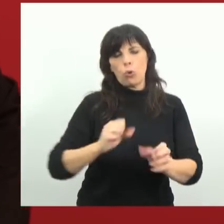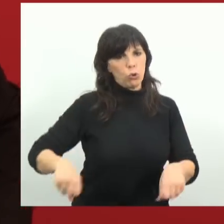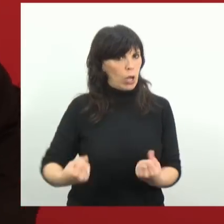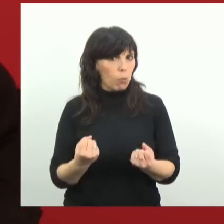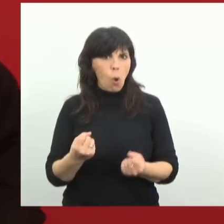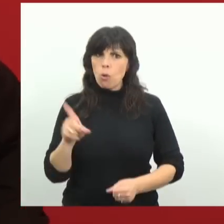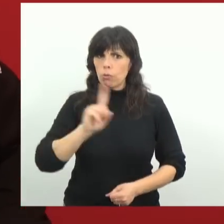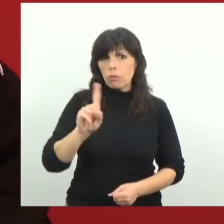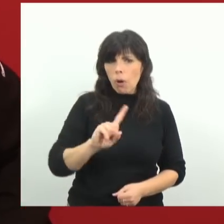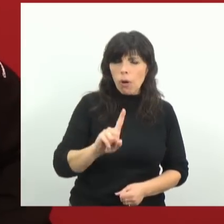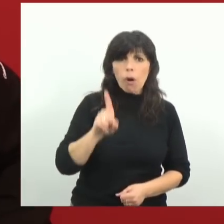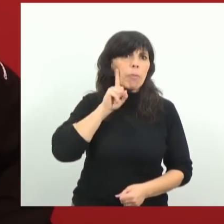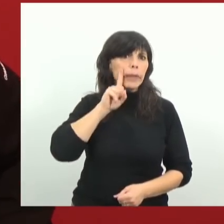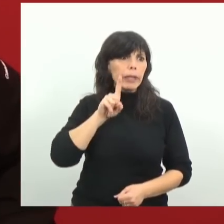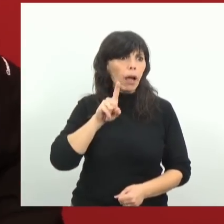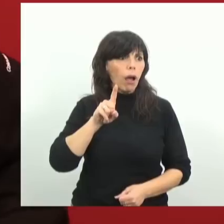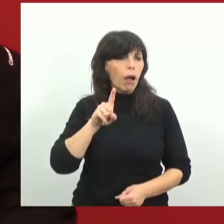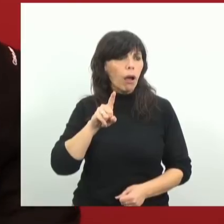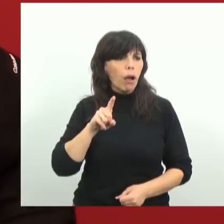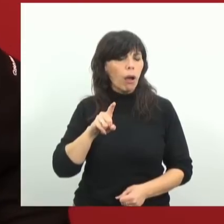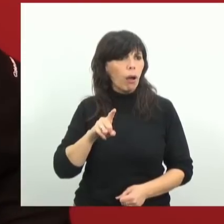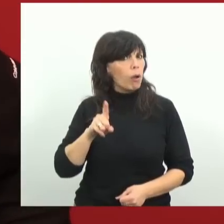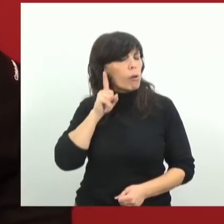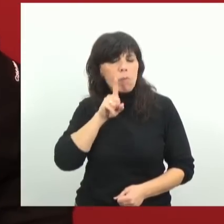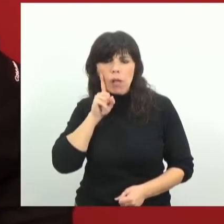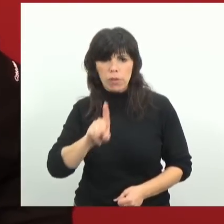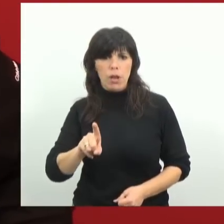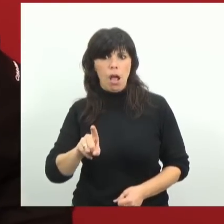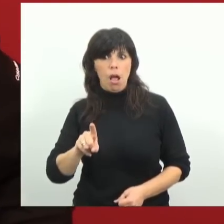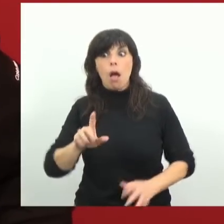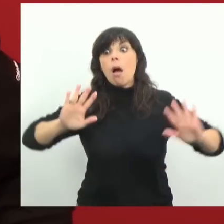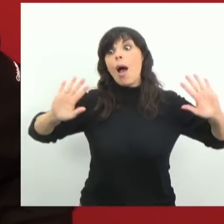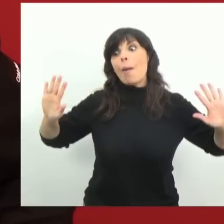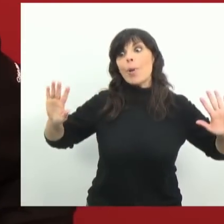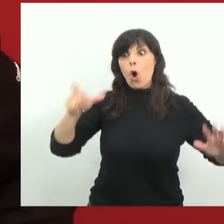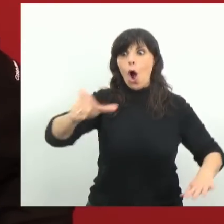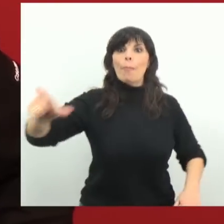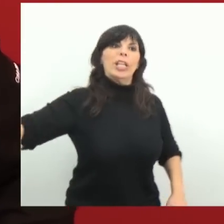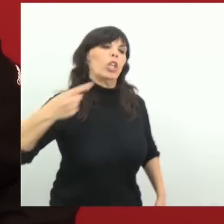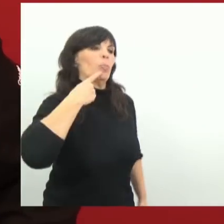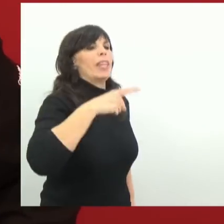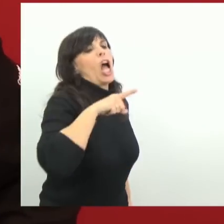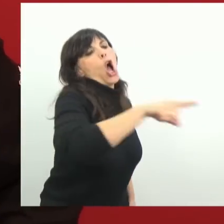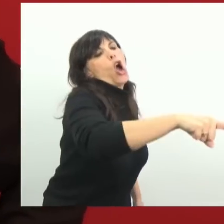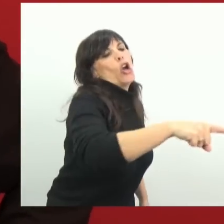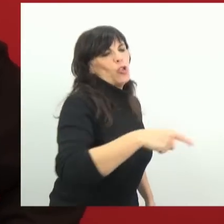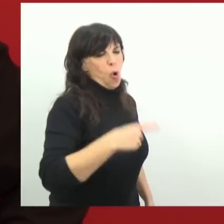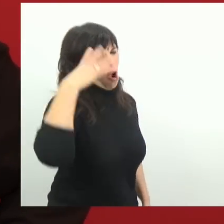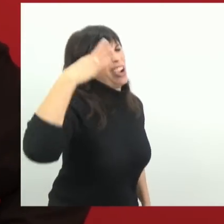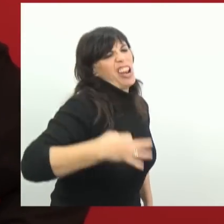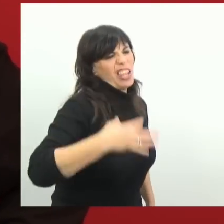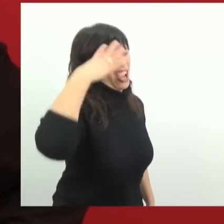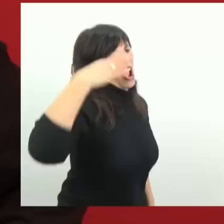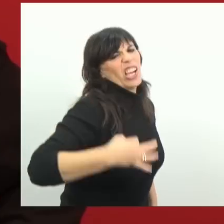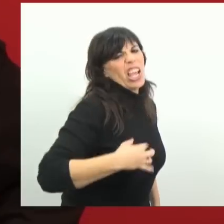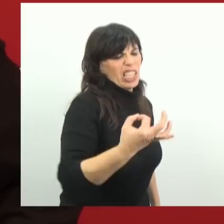La gente que vino con esas estúpidas acusaciones parece que nunca me oyen